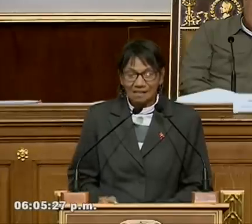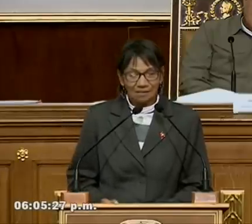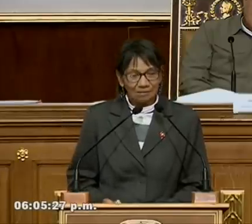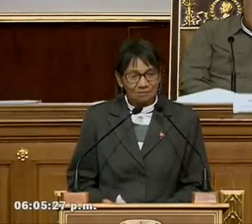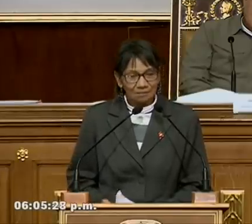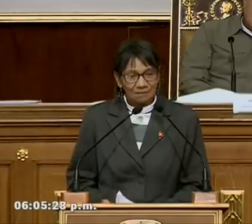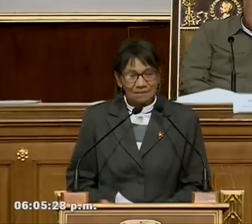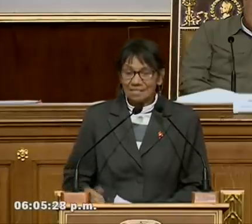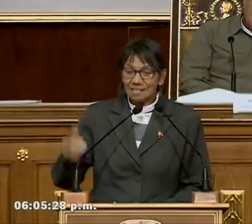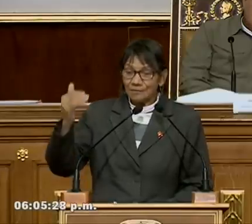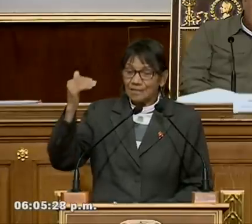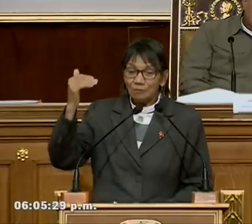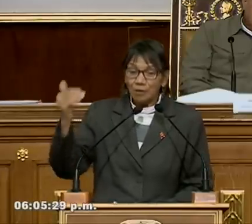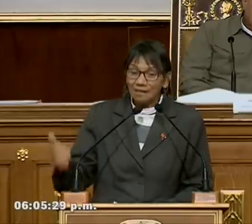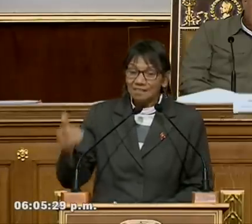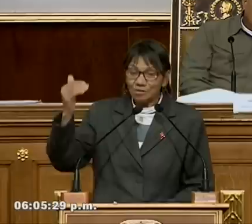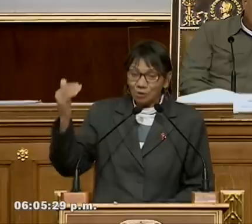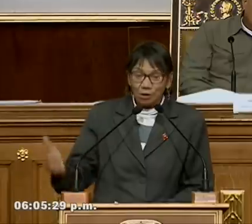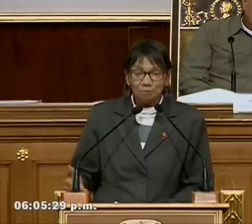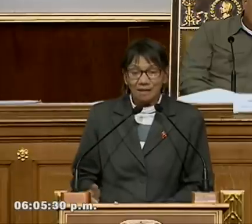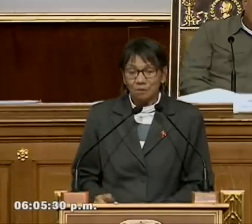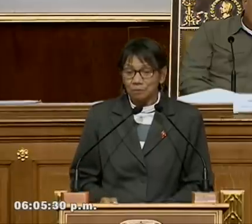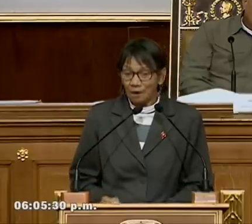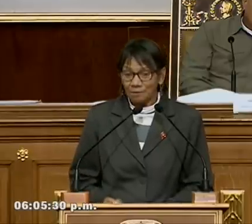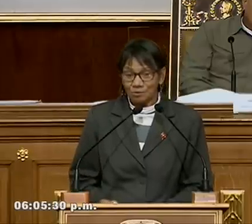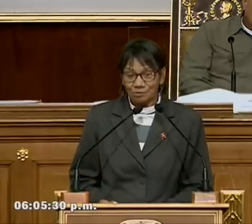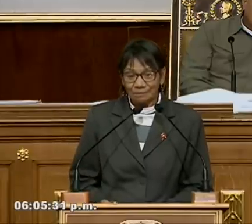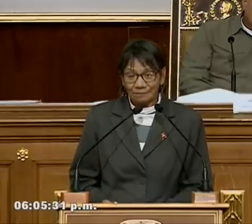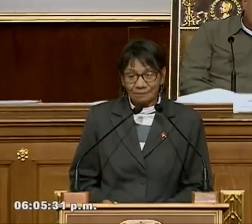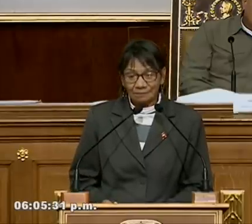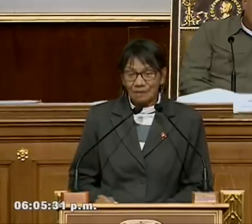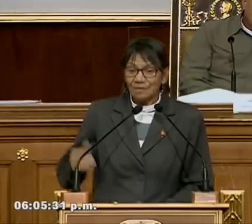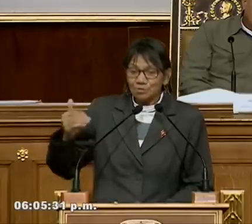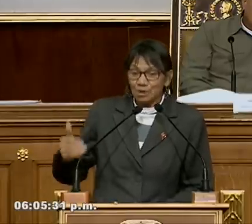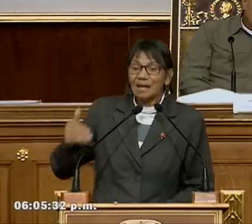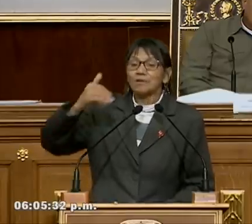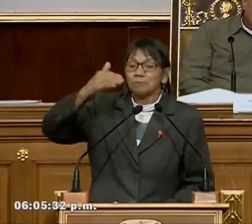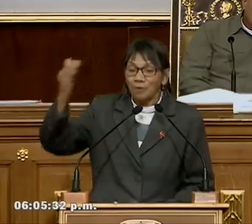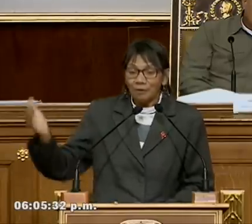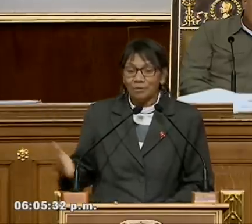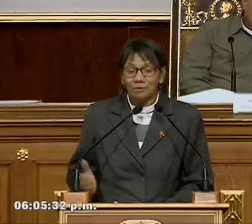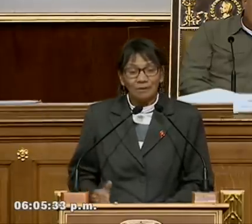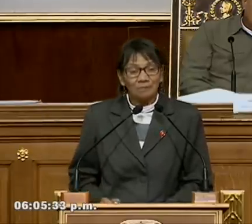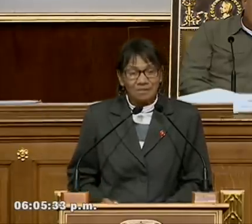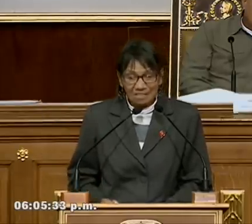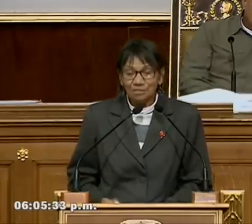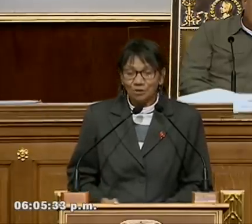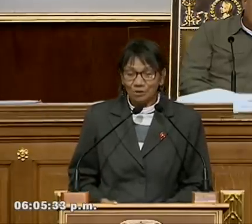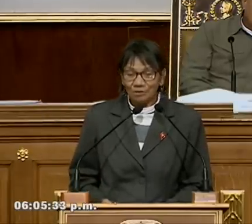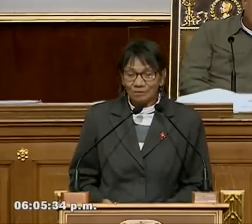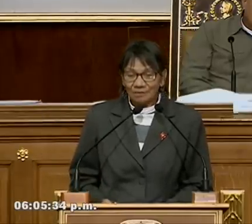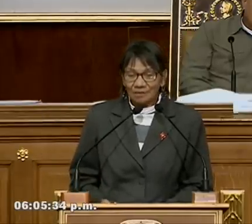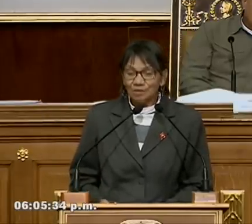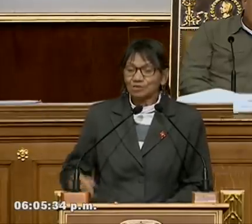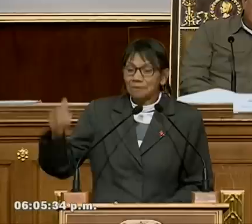militar que significa muerte y dolor para los pueblos de Venezuela y los pueblos vecinos y no tan